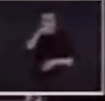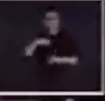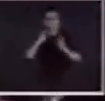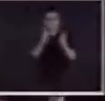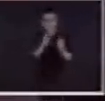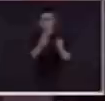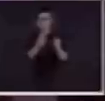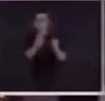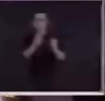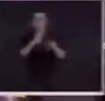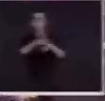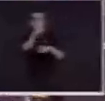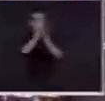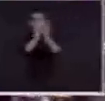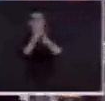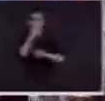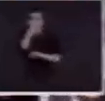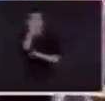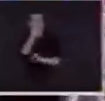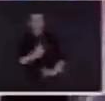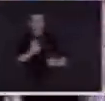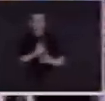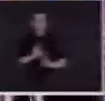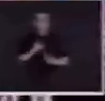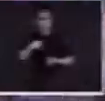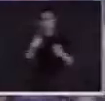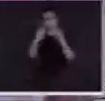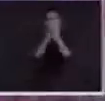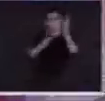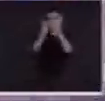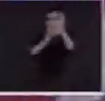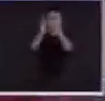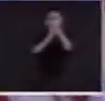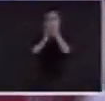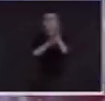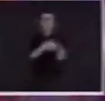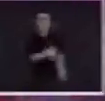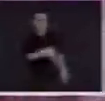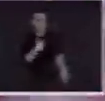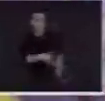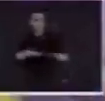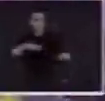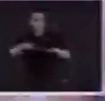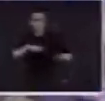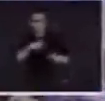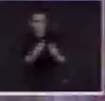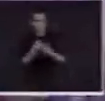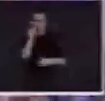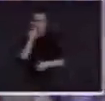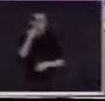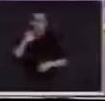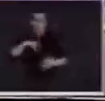darte para contagiarte que pronto vengas nada corre por misas Únete a los sangas cuando llega al